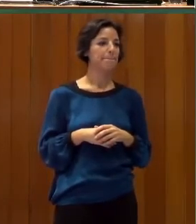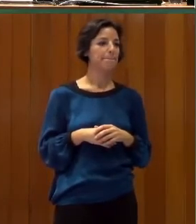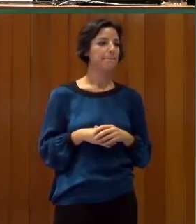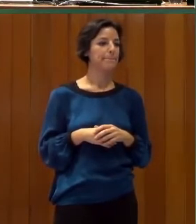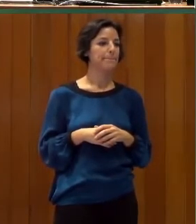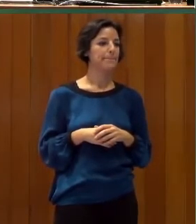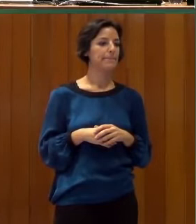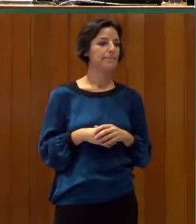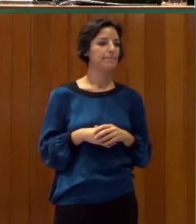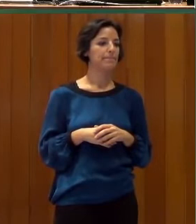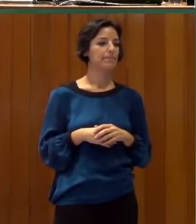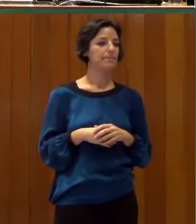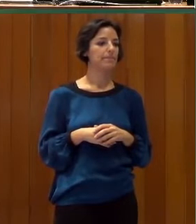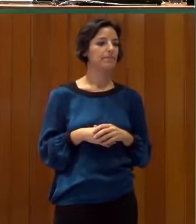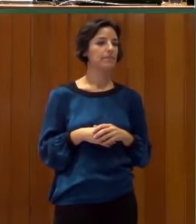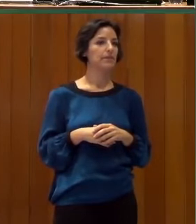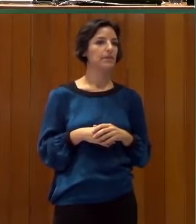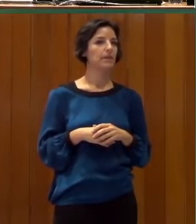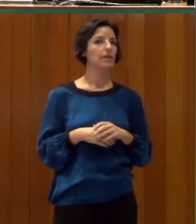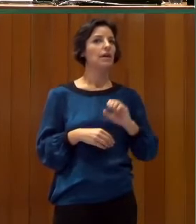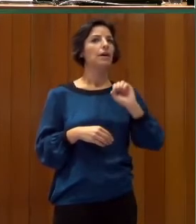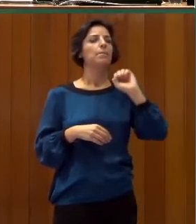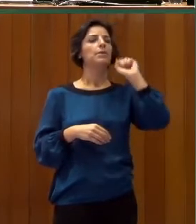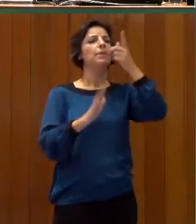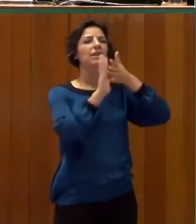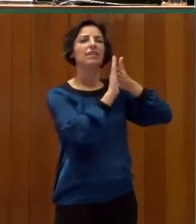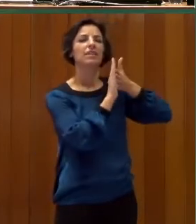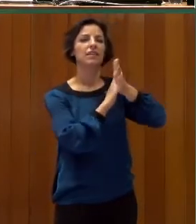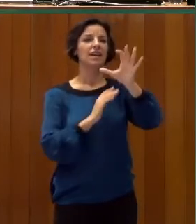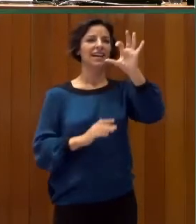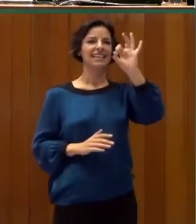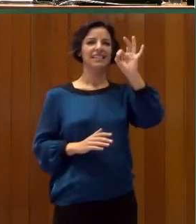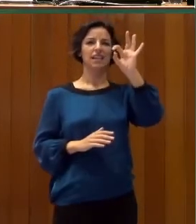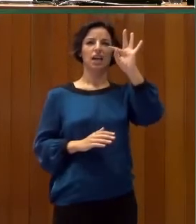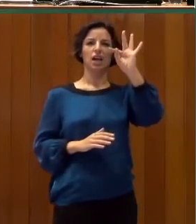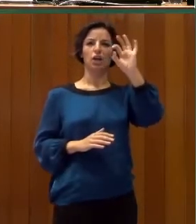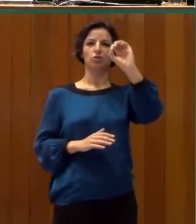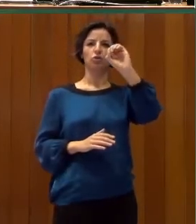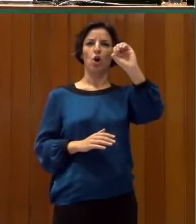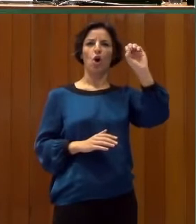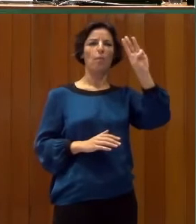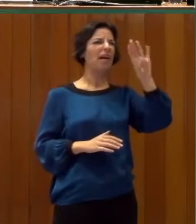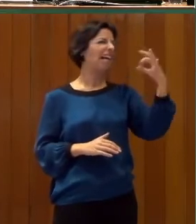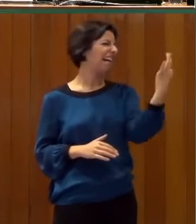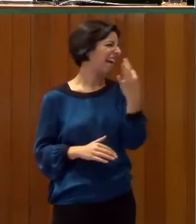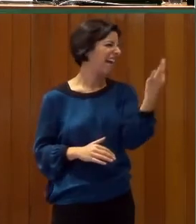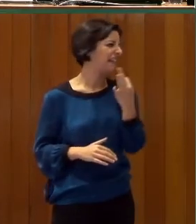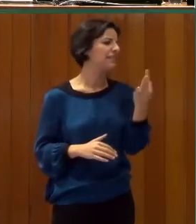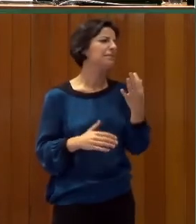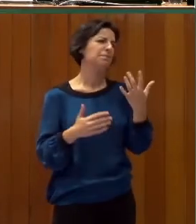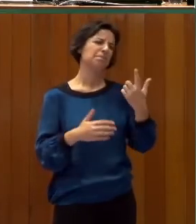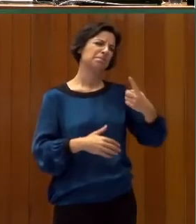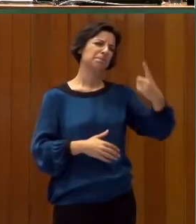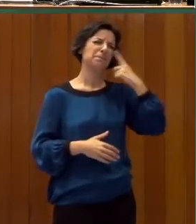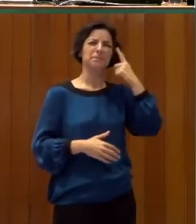Voy a comenzar por definir el efecto Stroop. El efecto Stroop es un efecto muy conocido en el